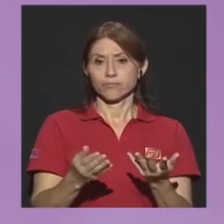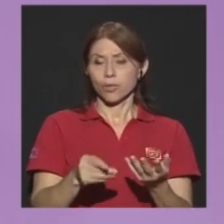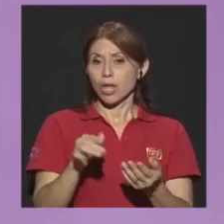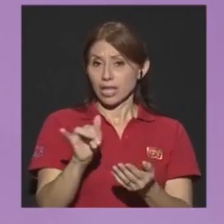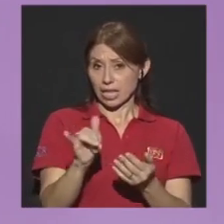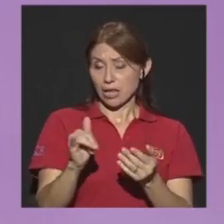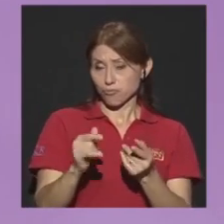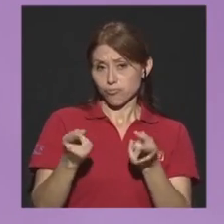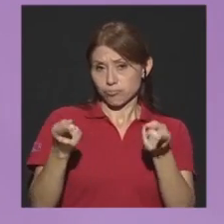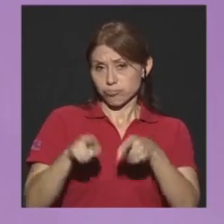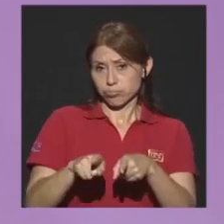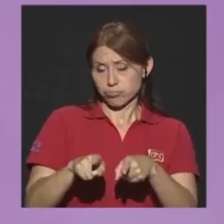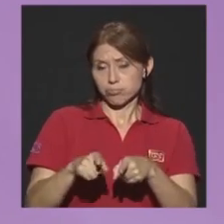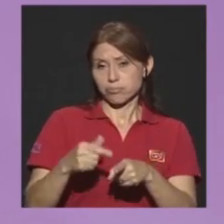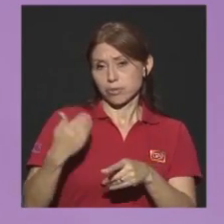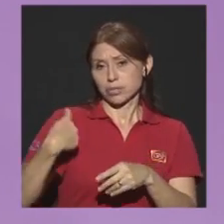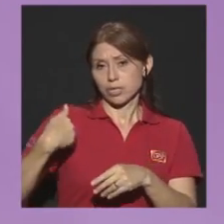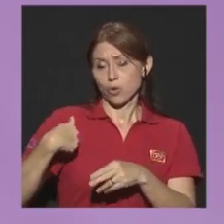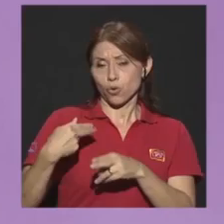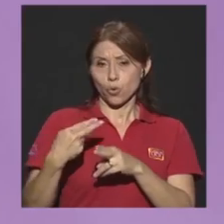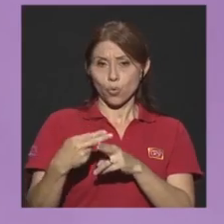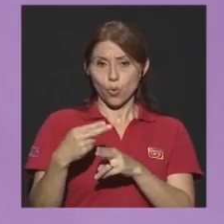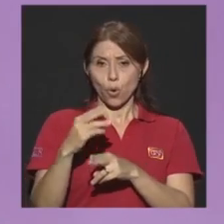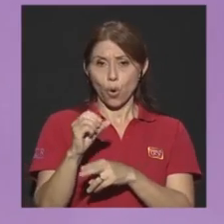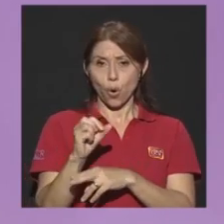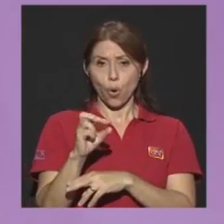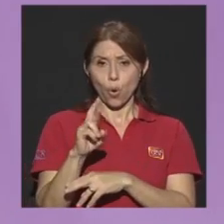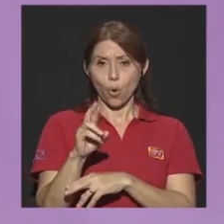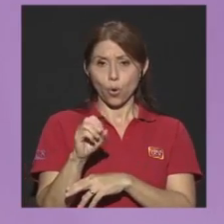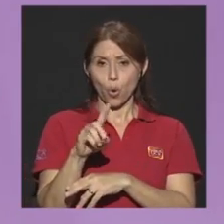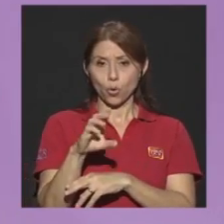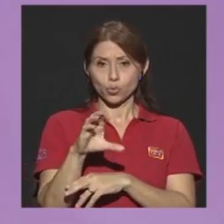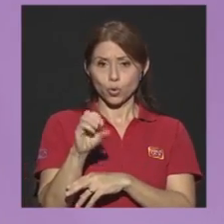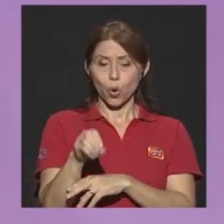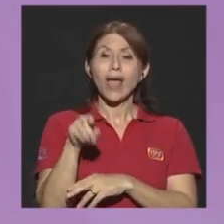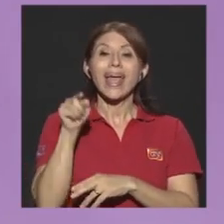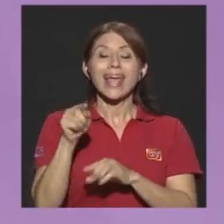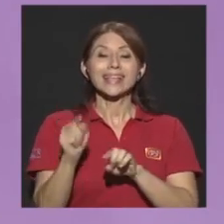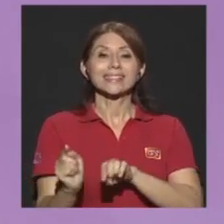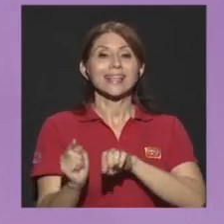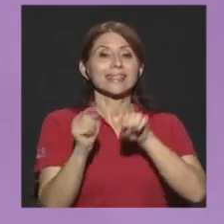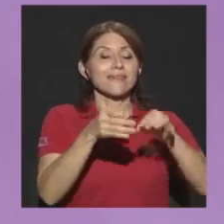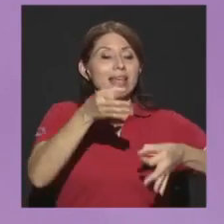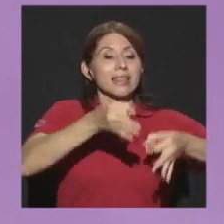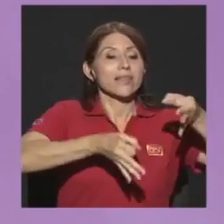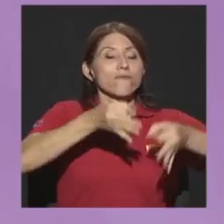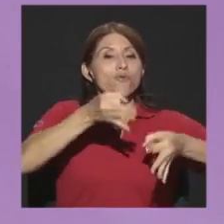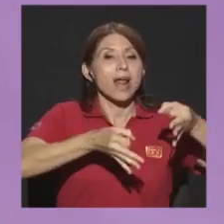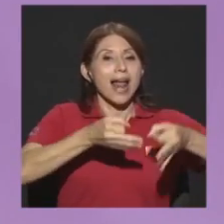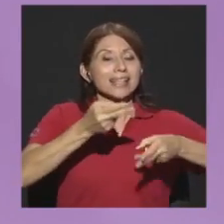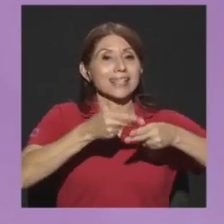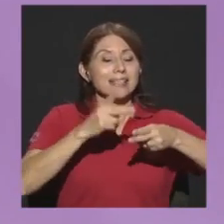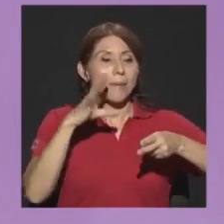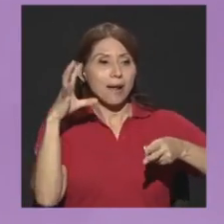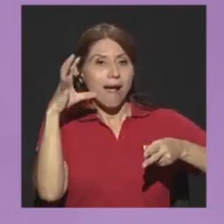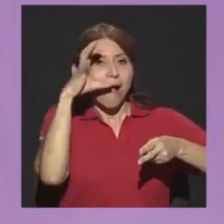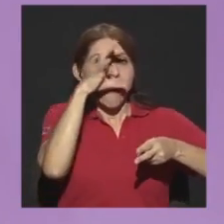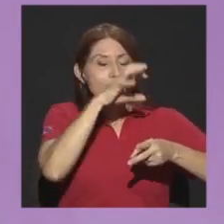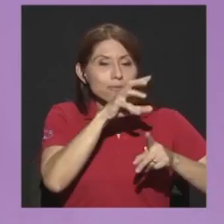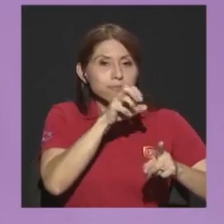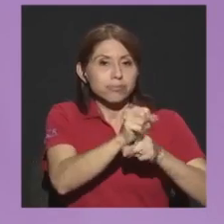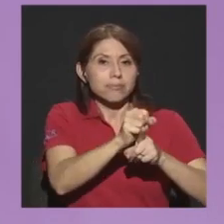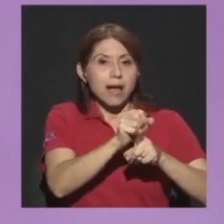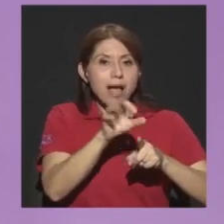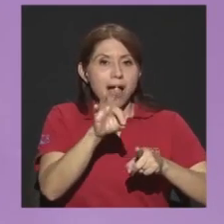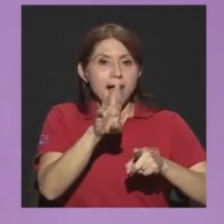con el señor Orozco, él es llevado a los tribunales de flagrancia por ser encontrado